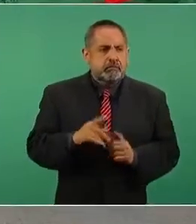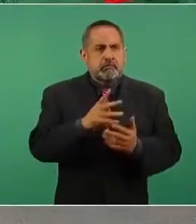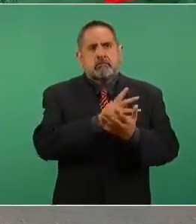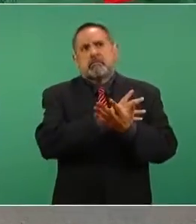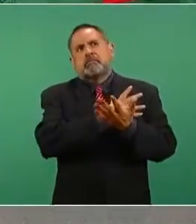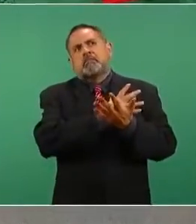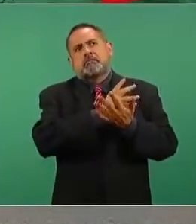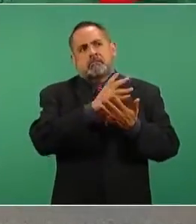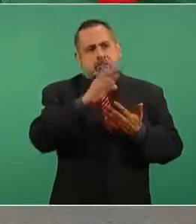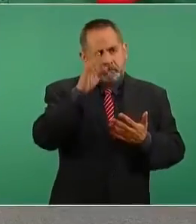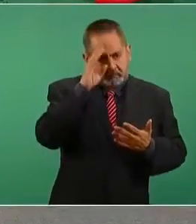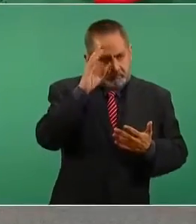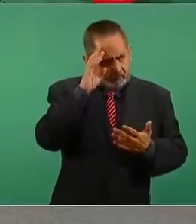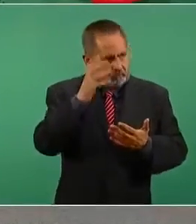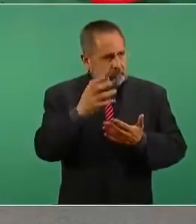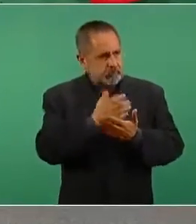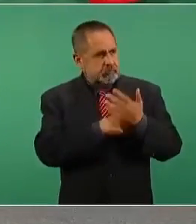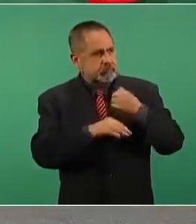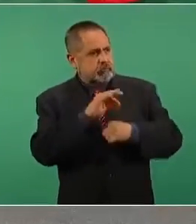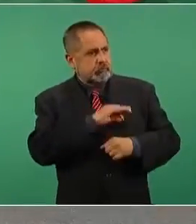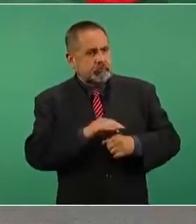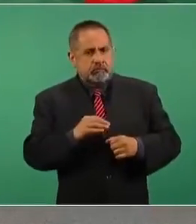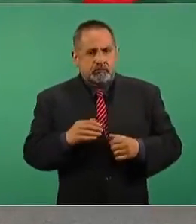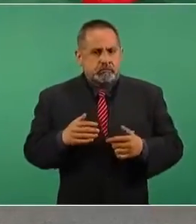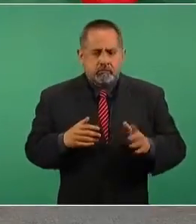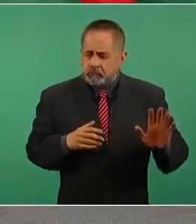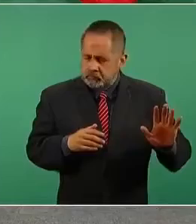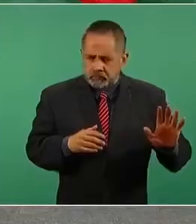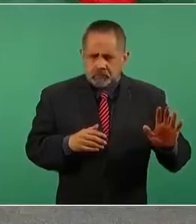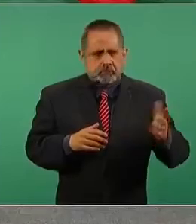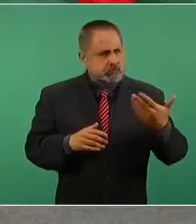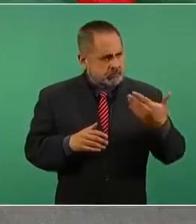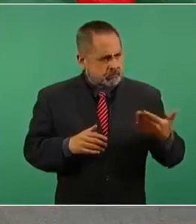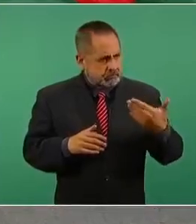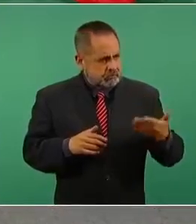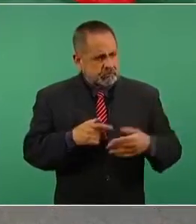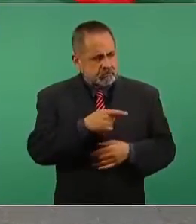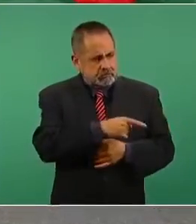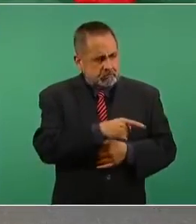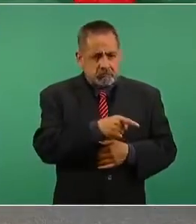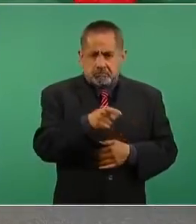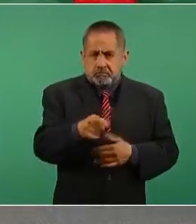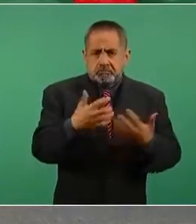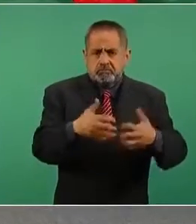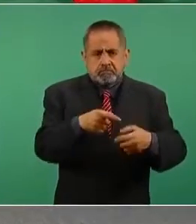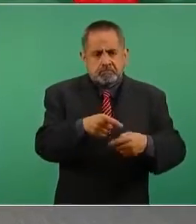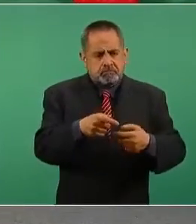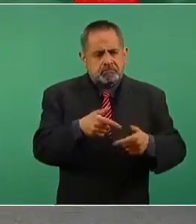no excesivas, y tiene futuro esta planta. Además,